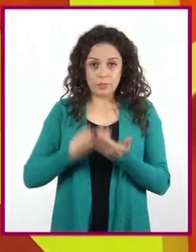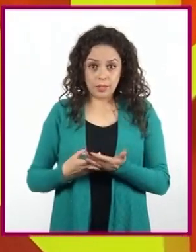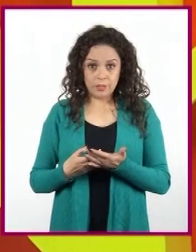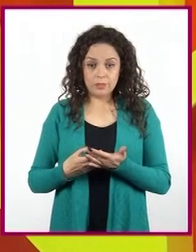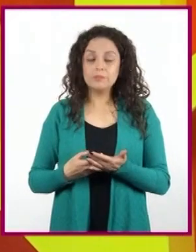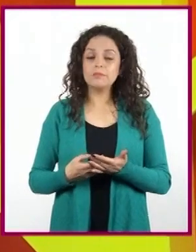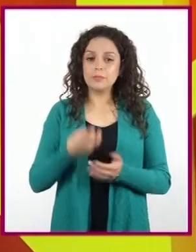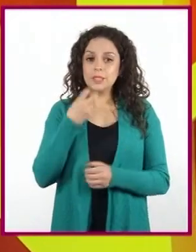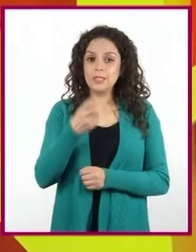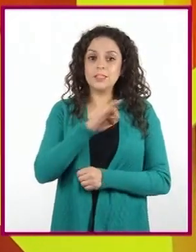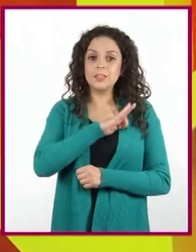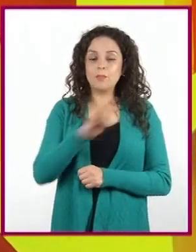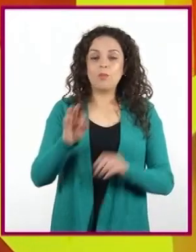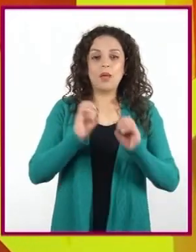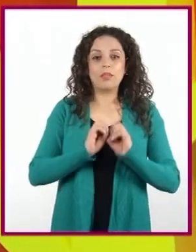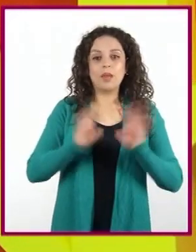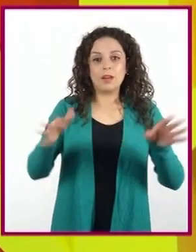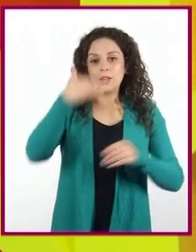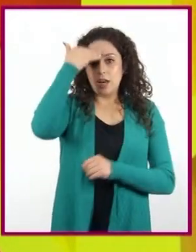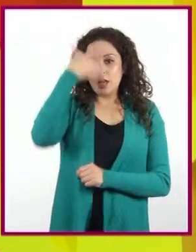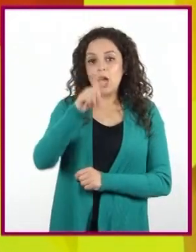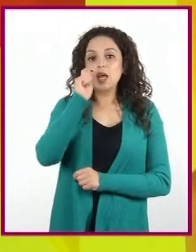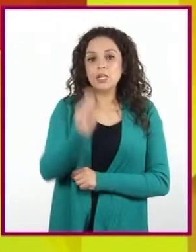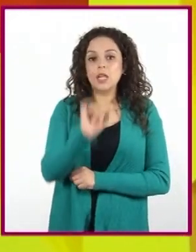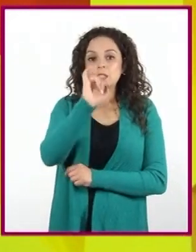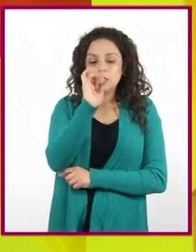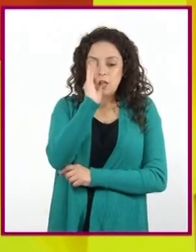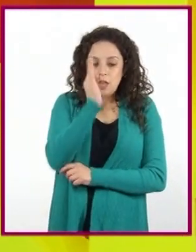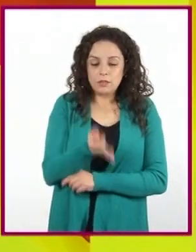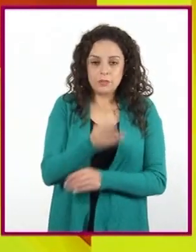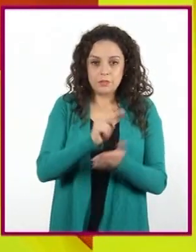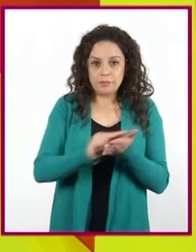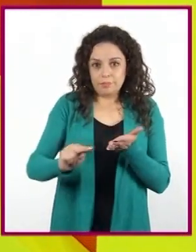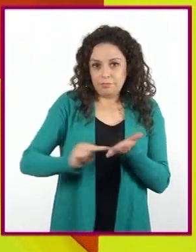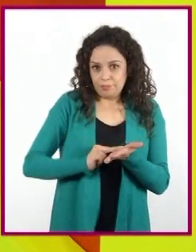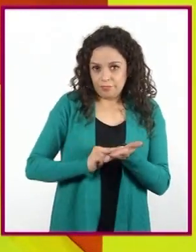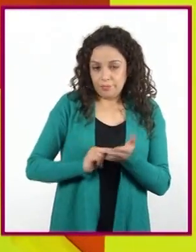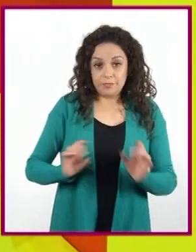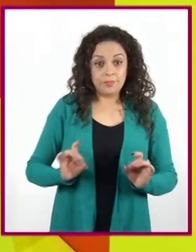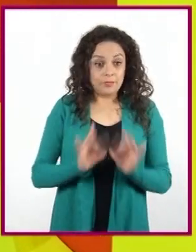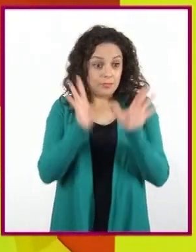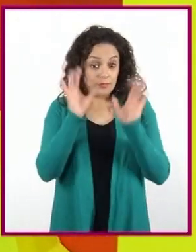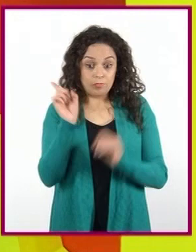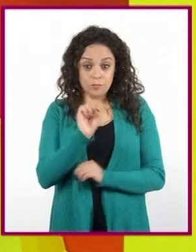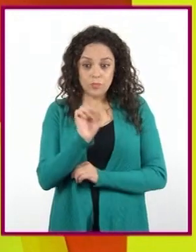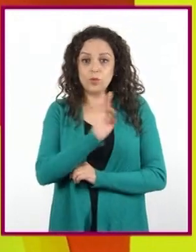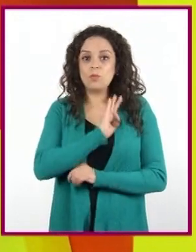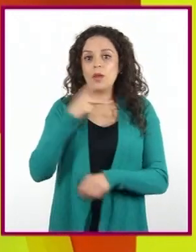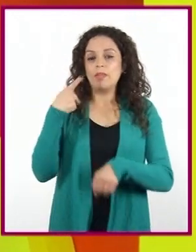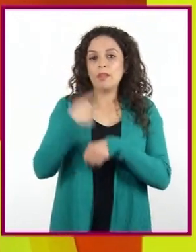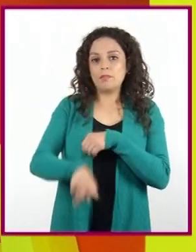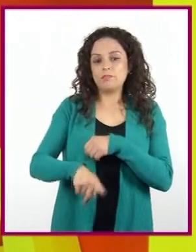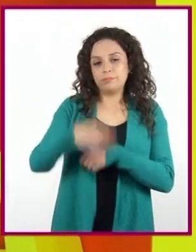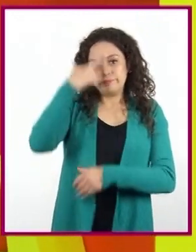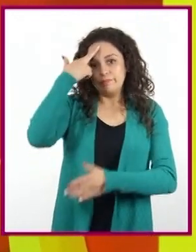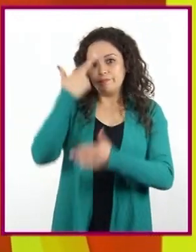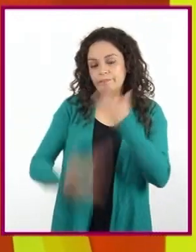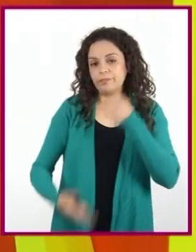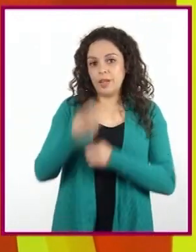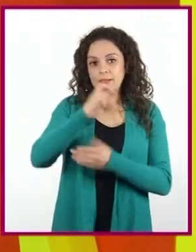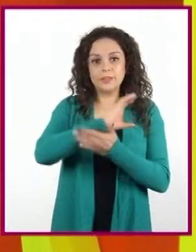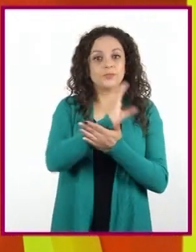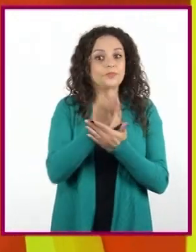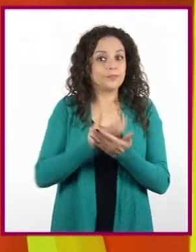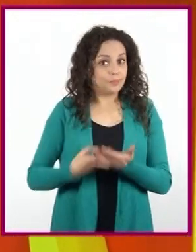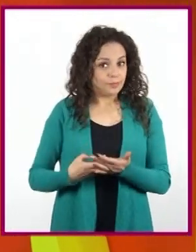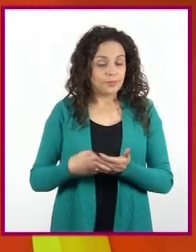eso se tendrá claro lo que se está aceptando. De lo contrario, se corre el riesgo de incumplirlo. Y esta